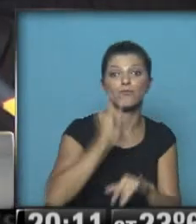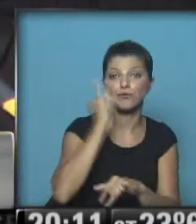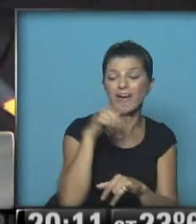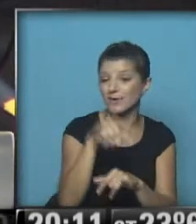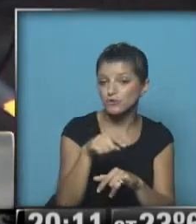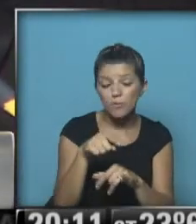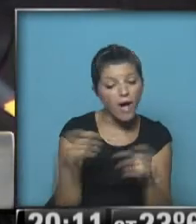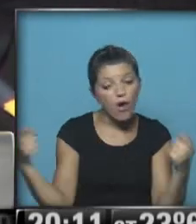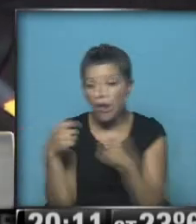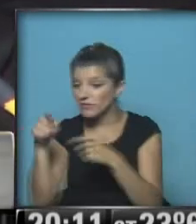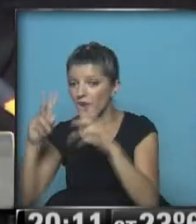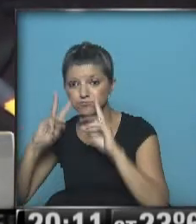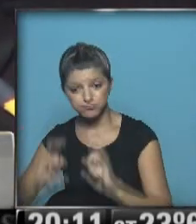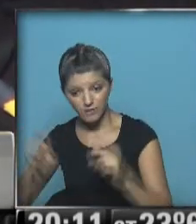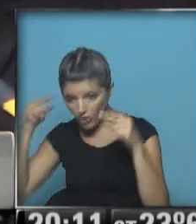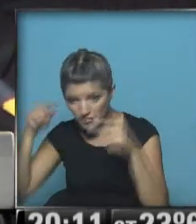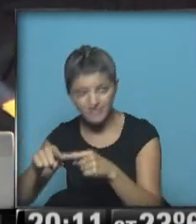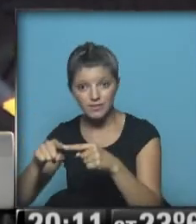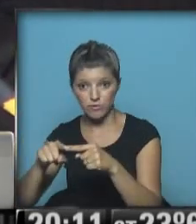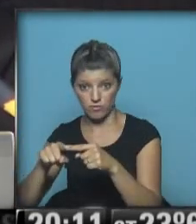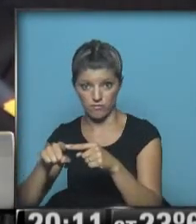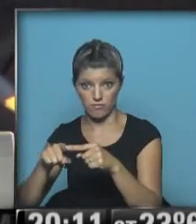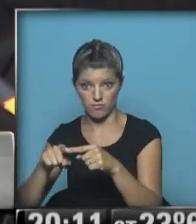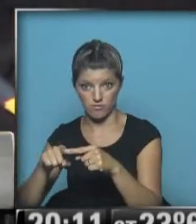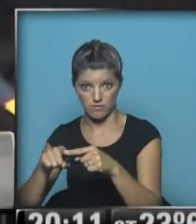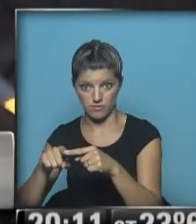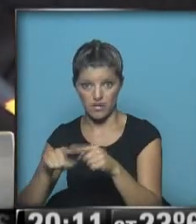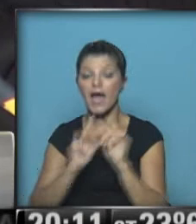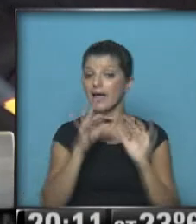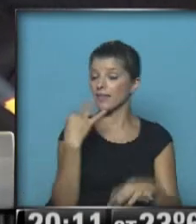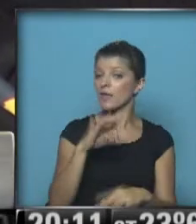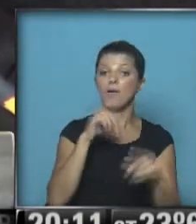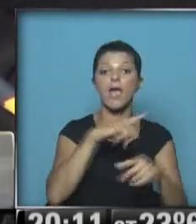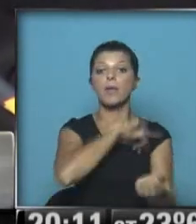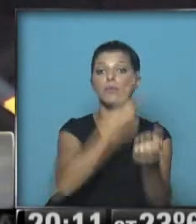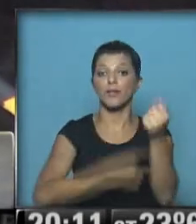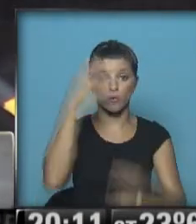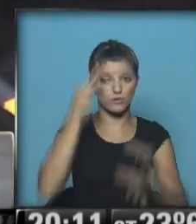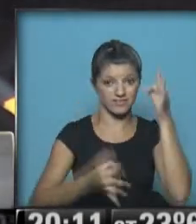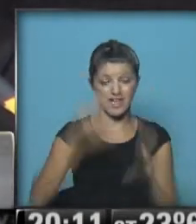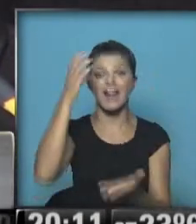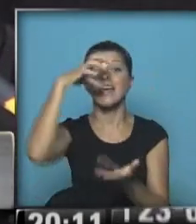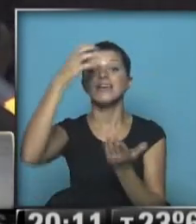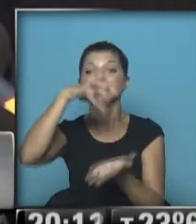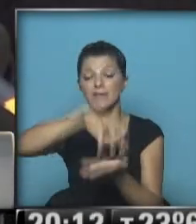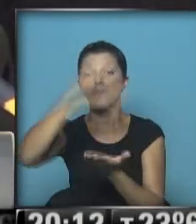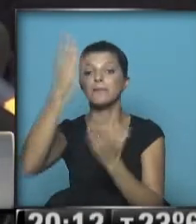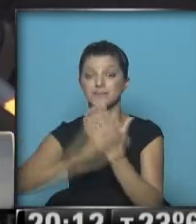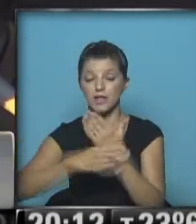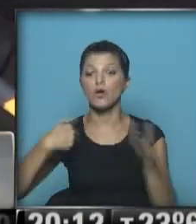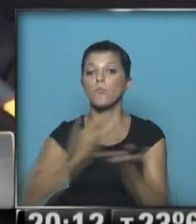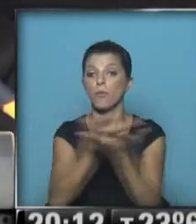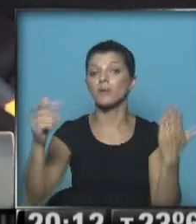contra ese fin del proceso al que se debe el poder judicial y el ministerio público final que es la búsqueda de la verdad